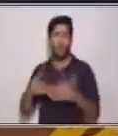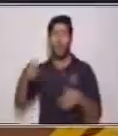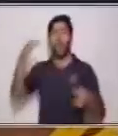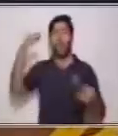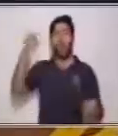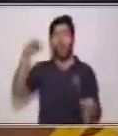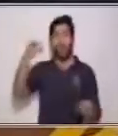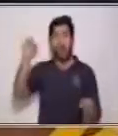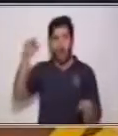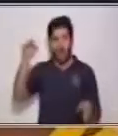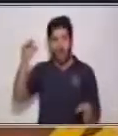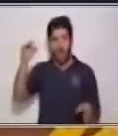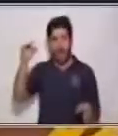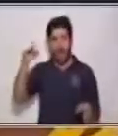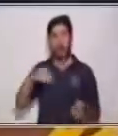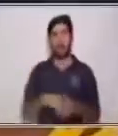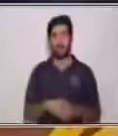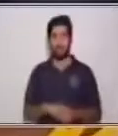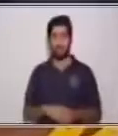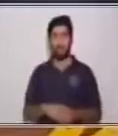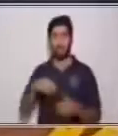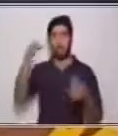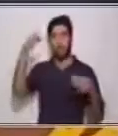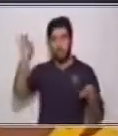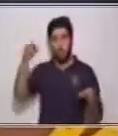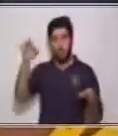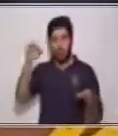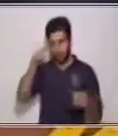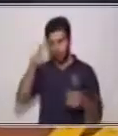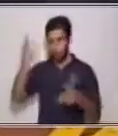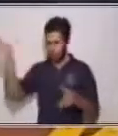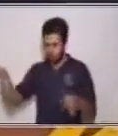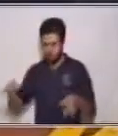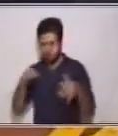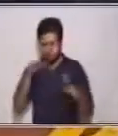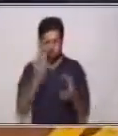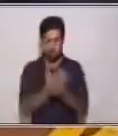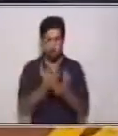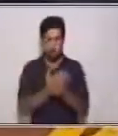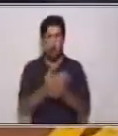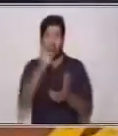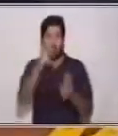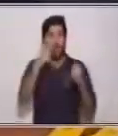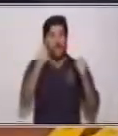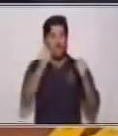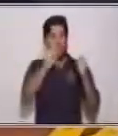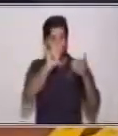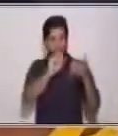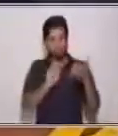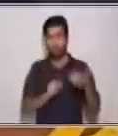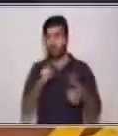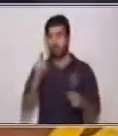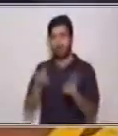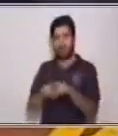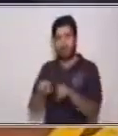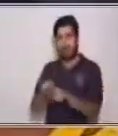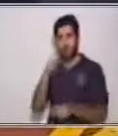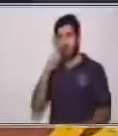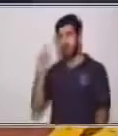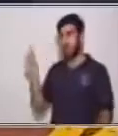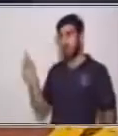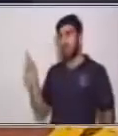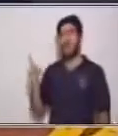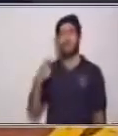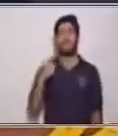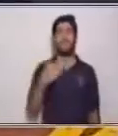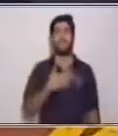tengas, que reúnas un buen grupo de hojas y que elabores un recetario como este que yo tengo acá. Le vas